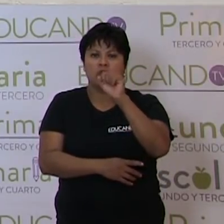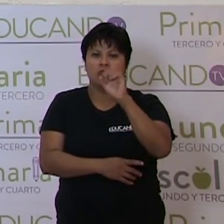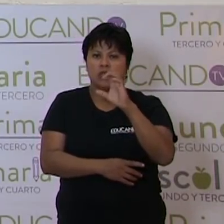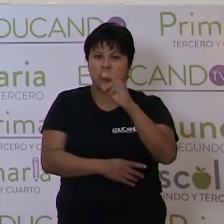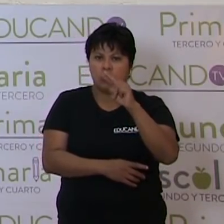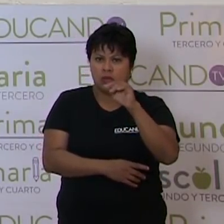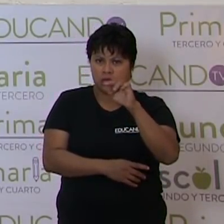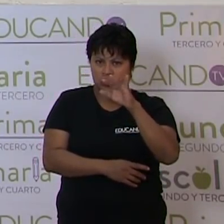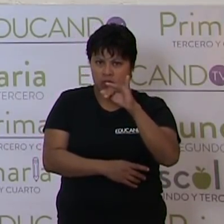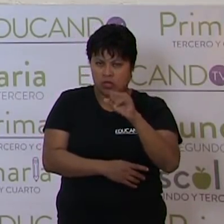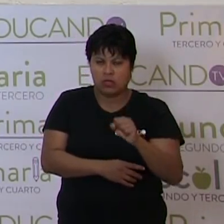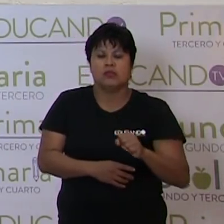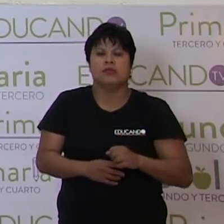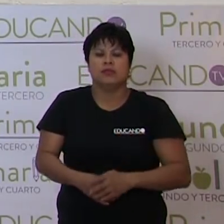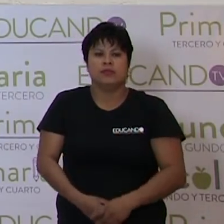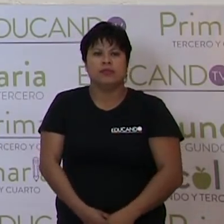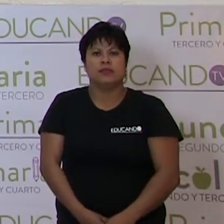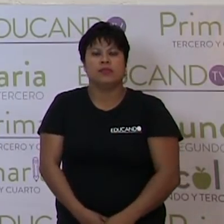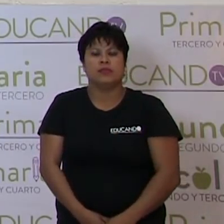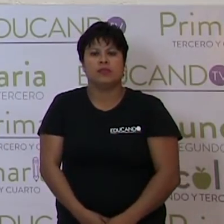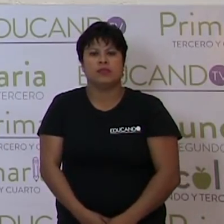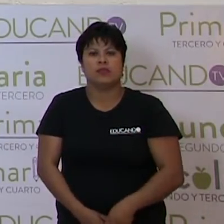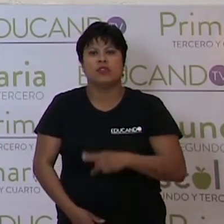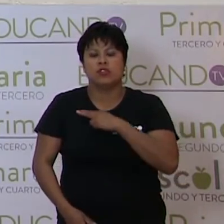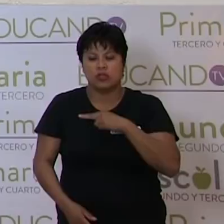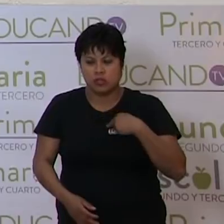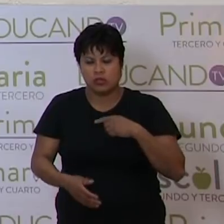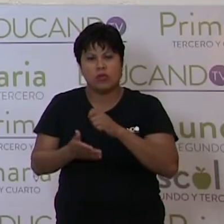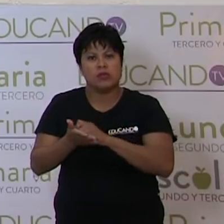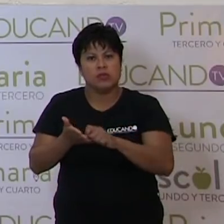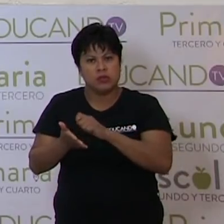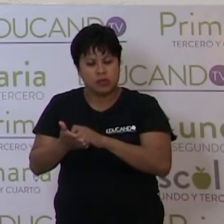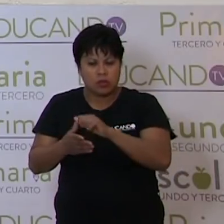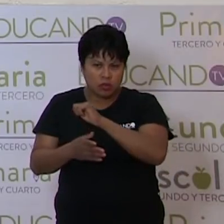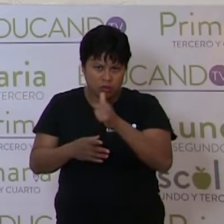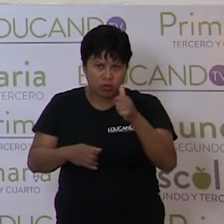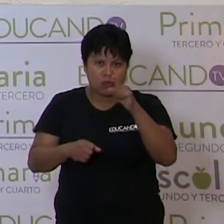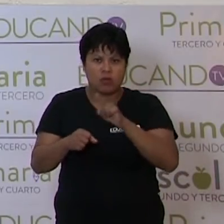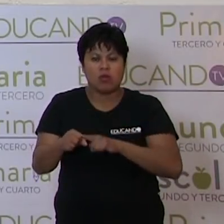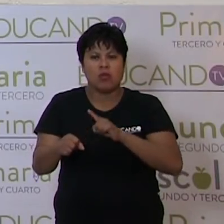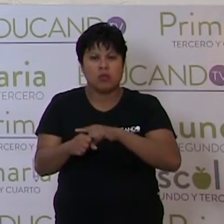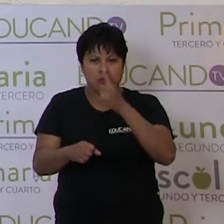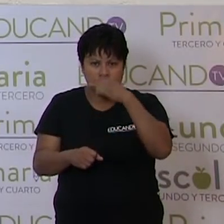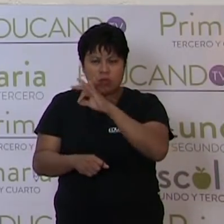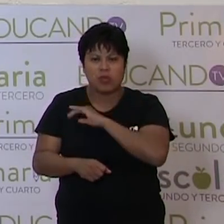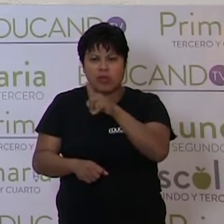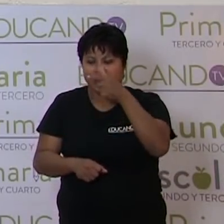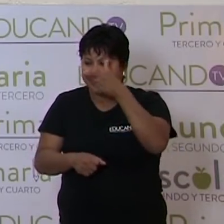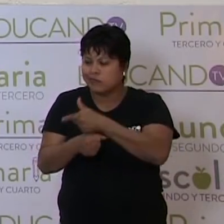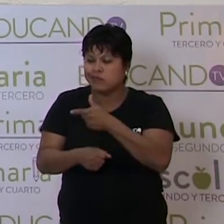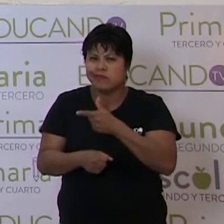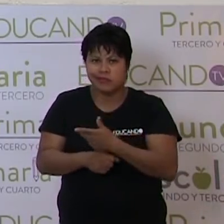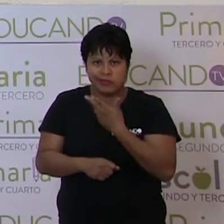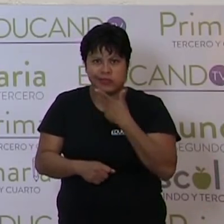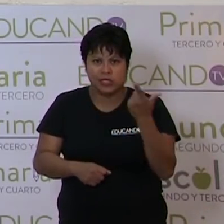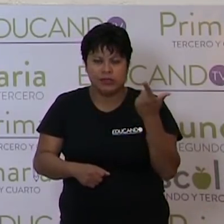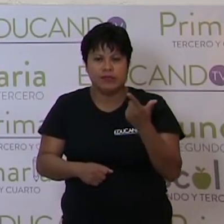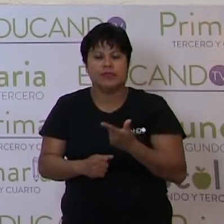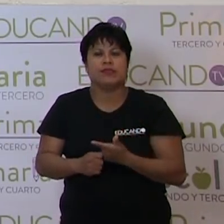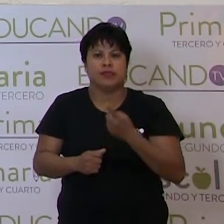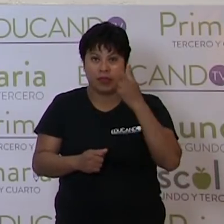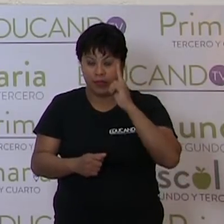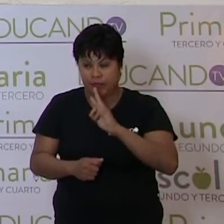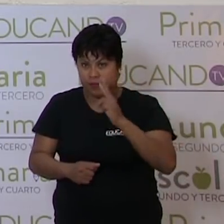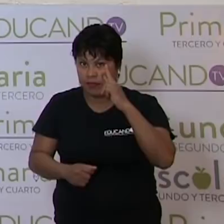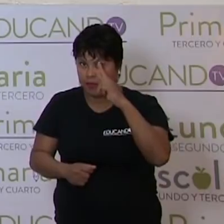consecuencias. Vamos a escribirlas con otro color para que puedan ustedes identificarlas mejor. A ver.